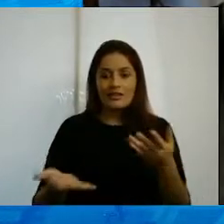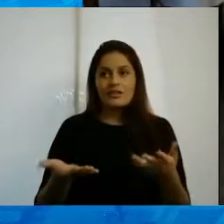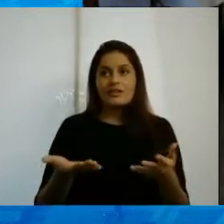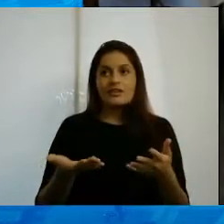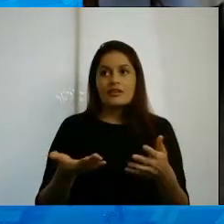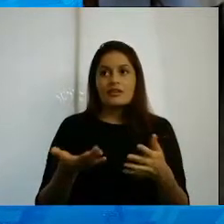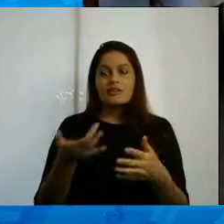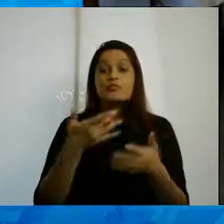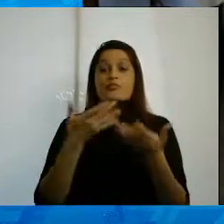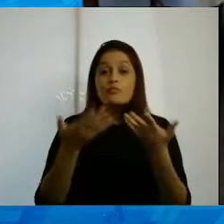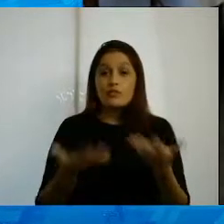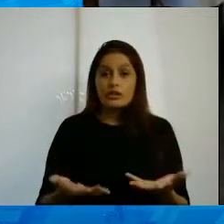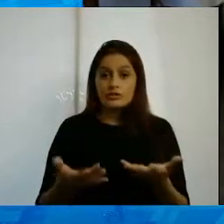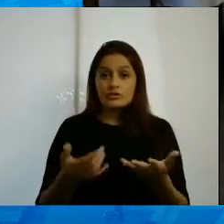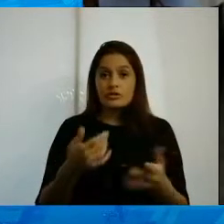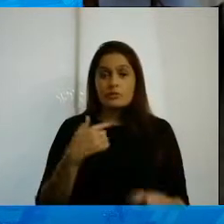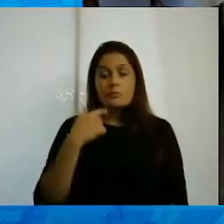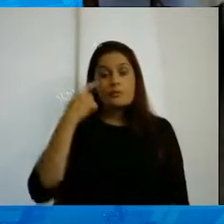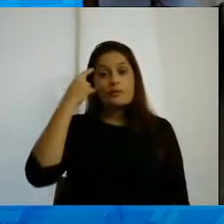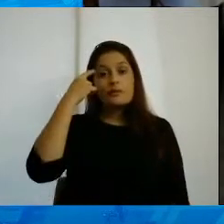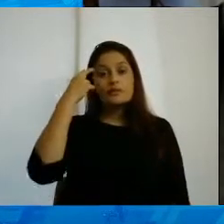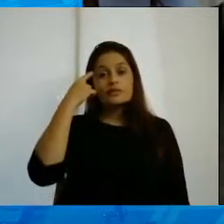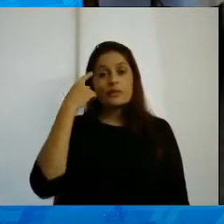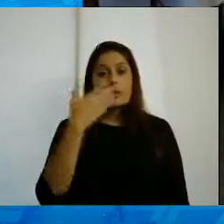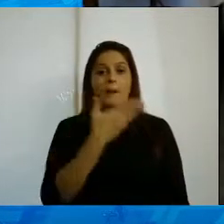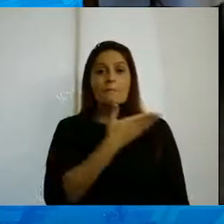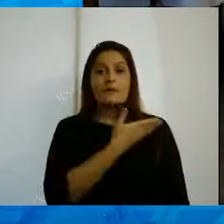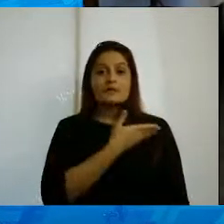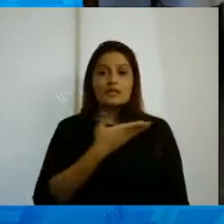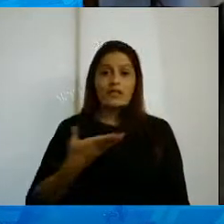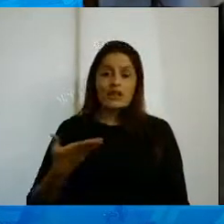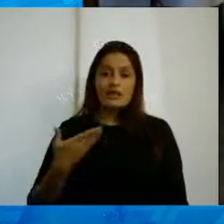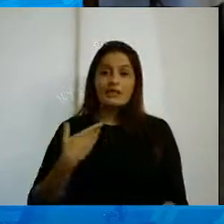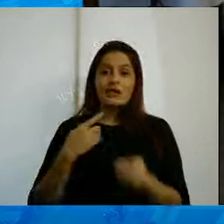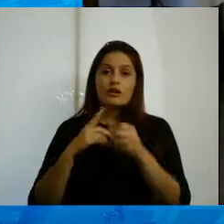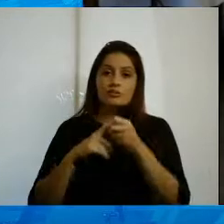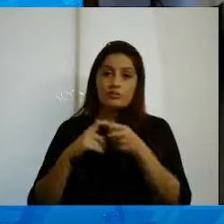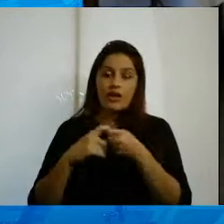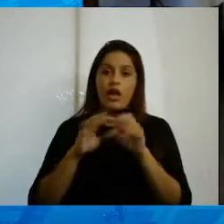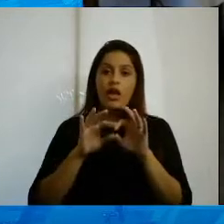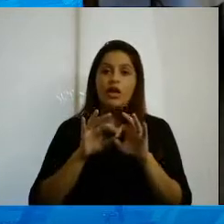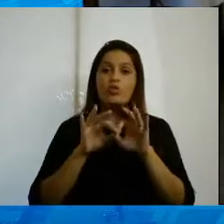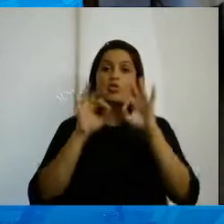a estos tacos. Es por eso, usted como presidente de la Corporación de Educación, de poder